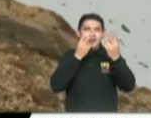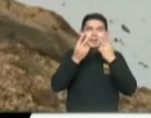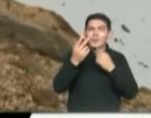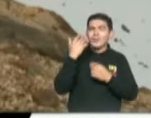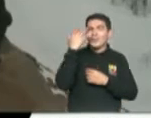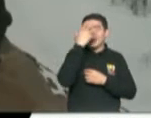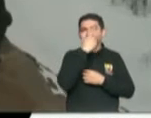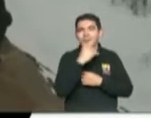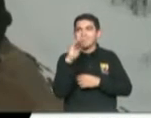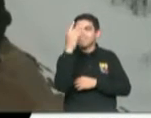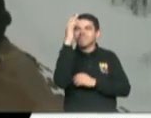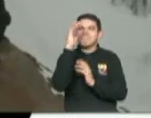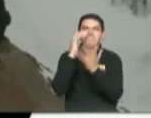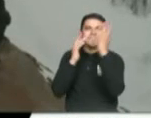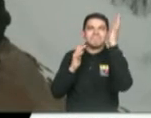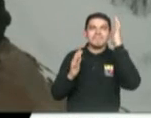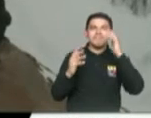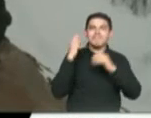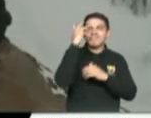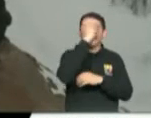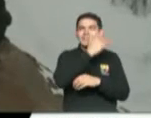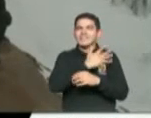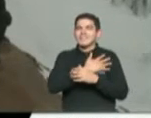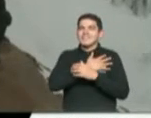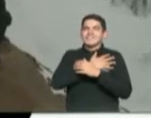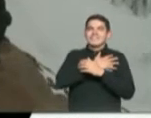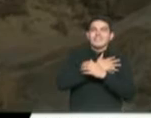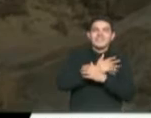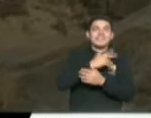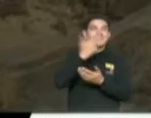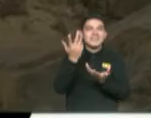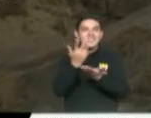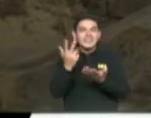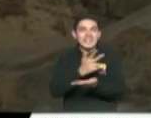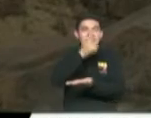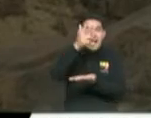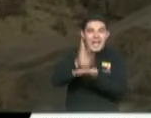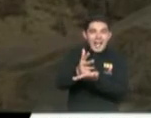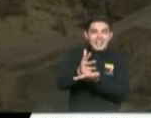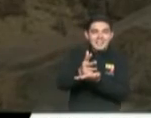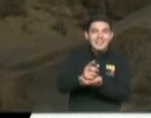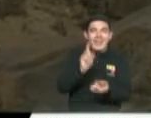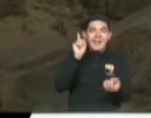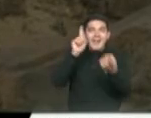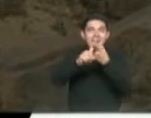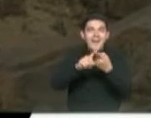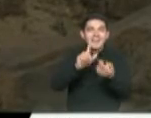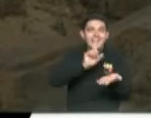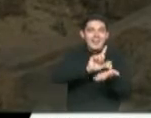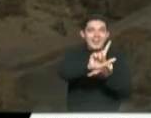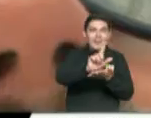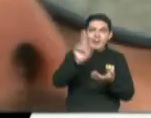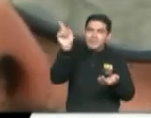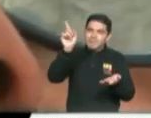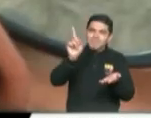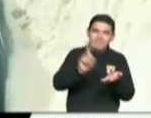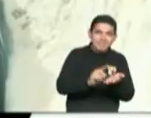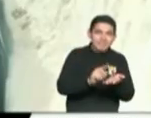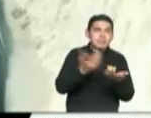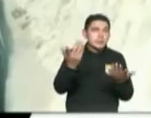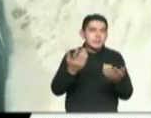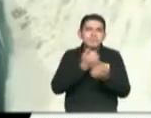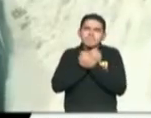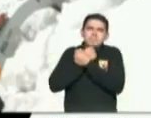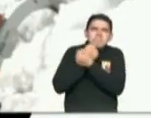paisajes que sorprenden y enamoran desde carchi hasta loja apreciar la belleza de la naturaleza amar la vida de